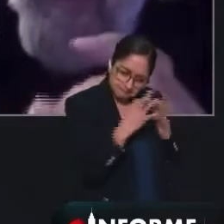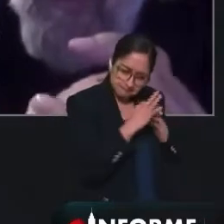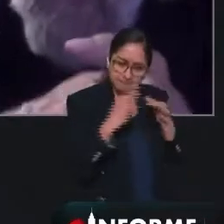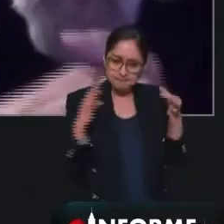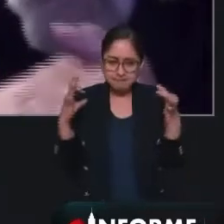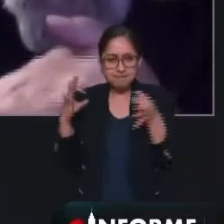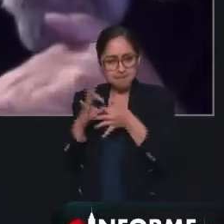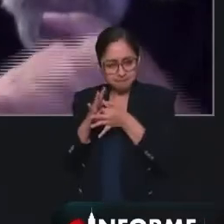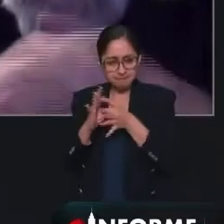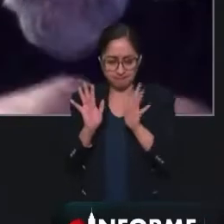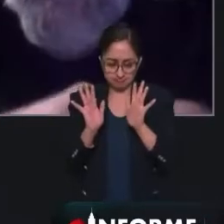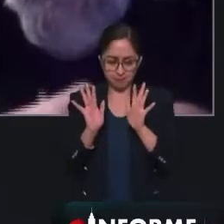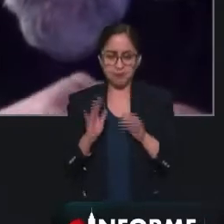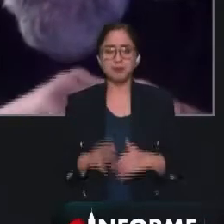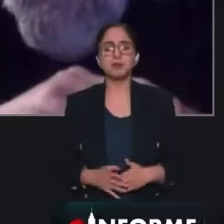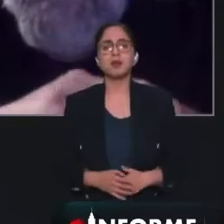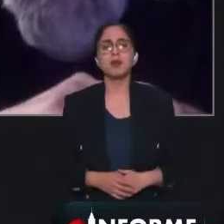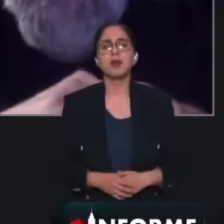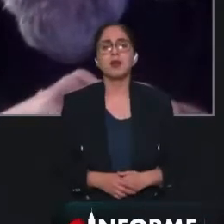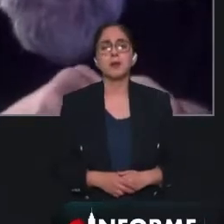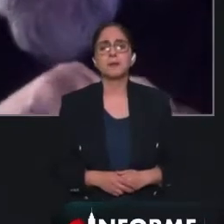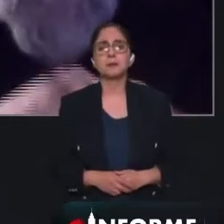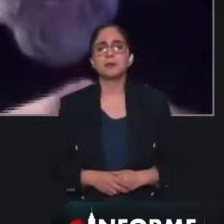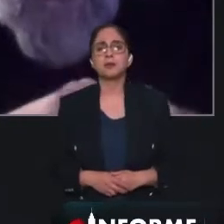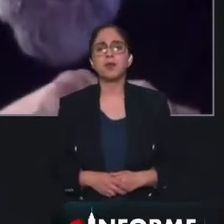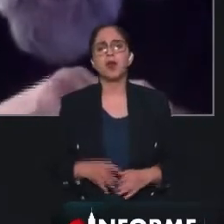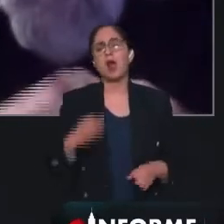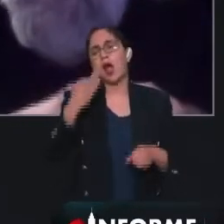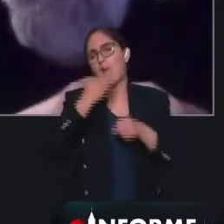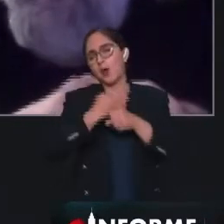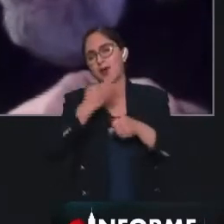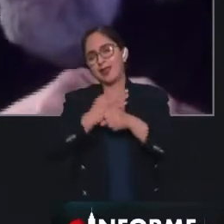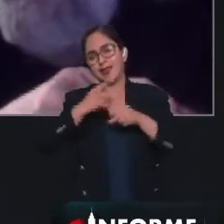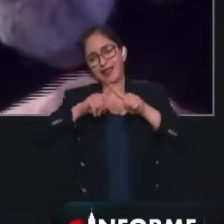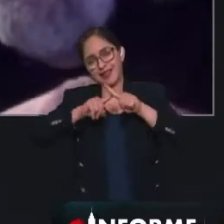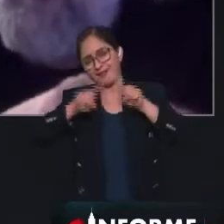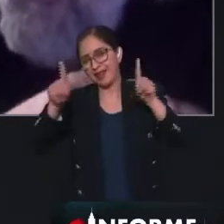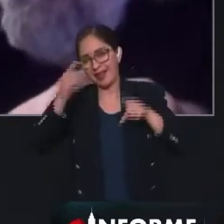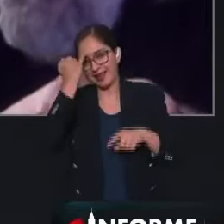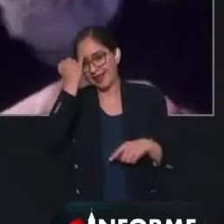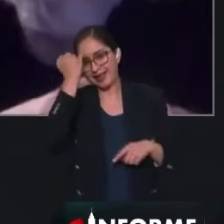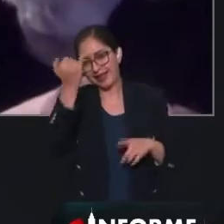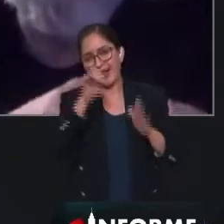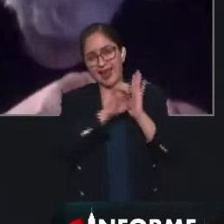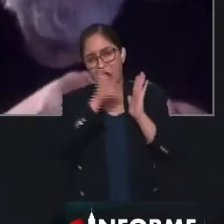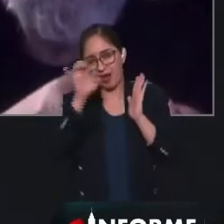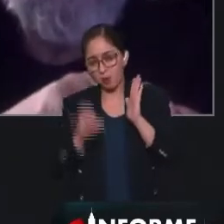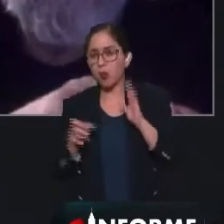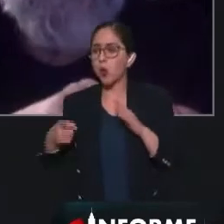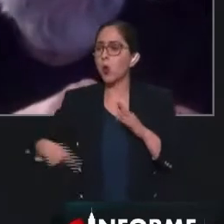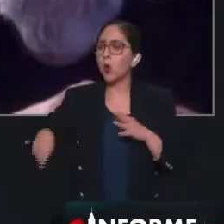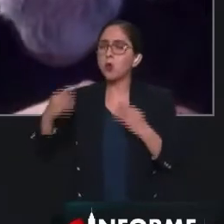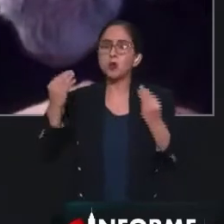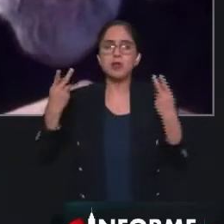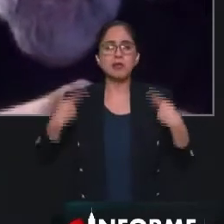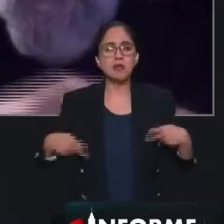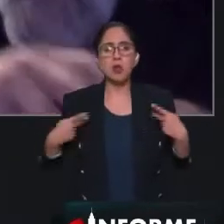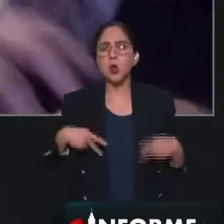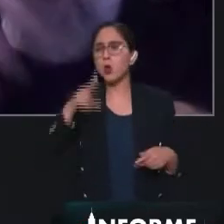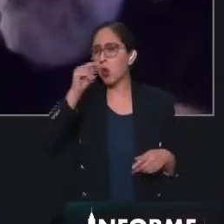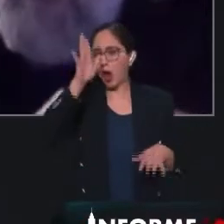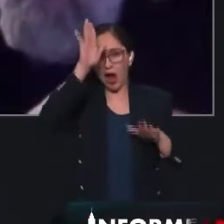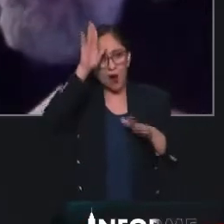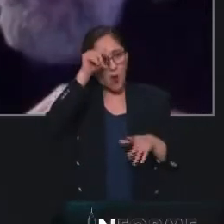Pero mira, aquí hay una paradoja. Nos quejamos mucho del presidencialismo y del poder unímodo y todas estas